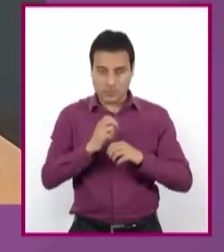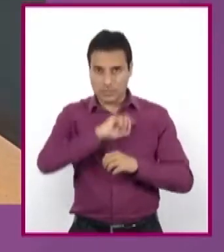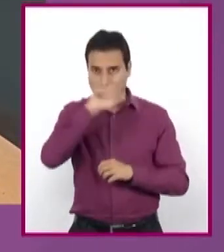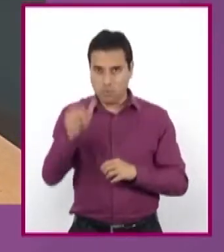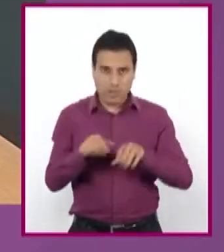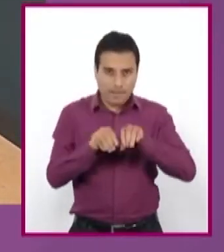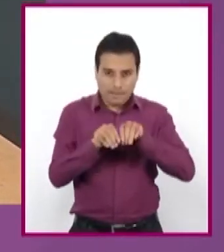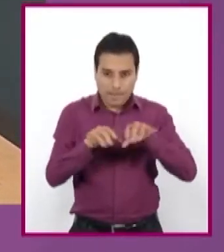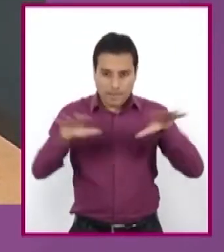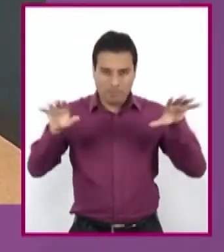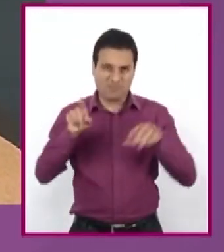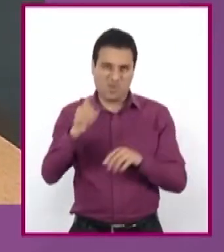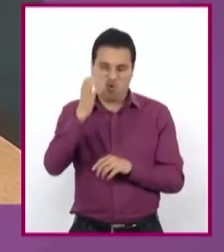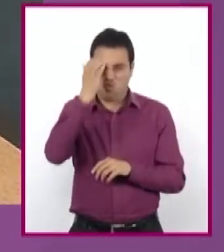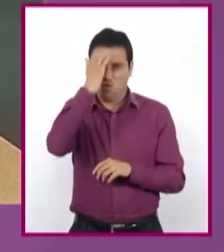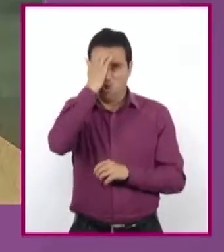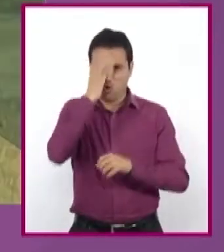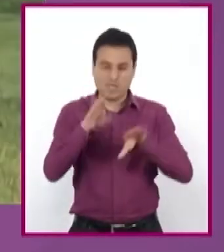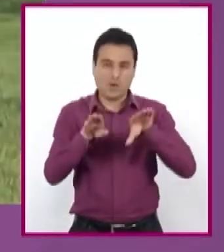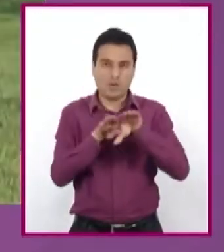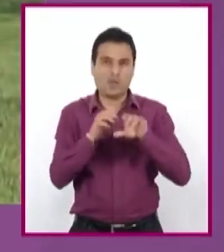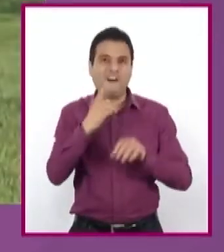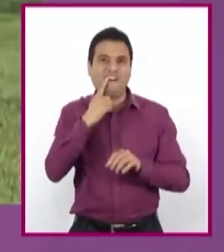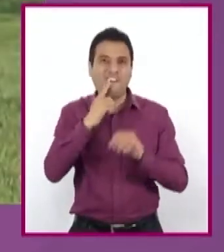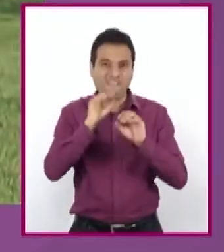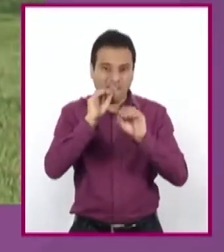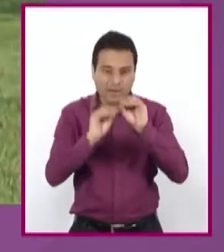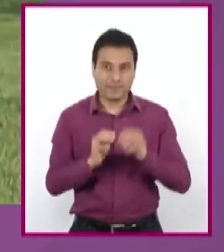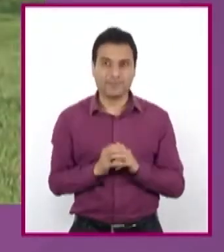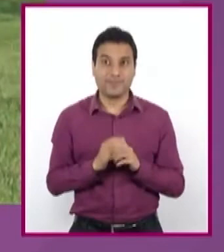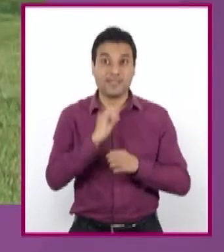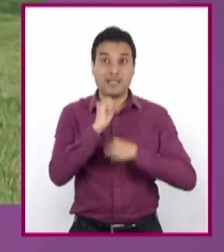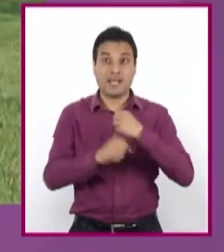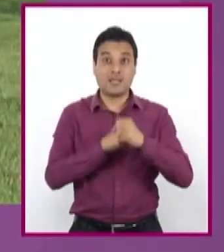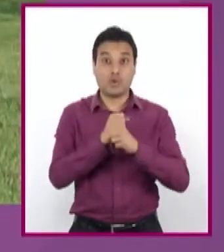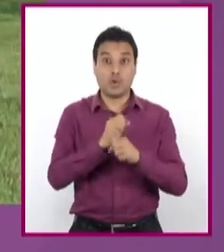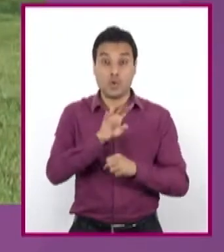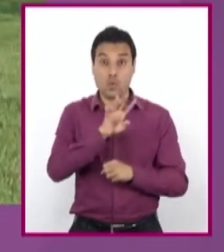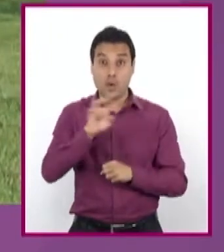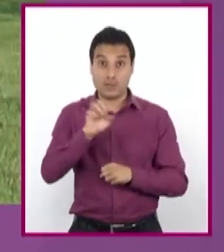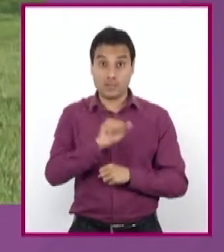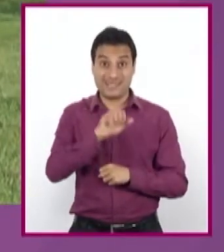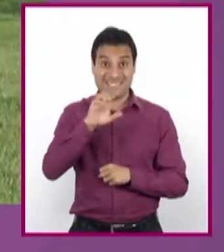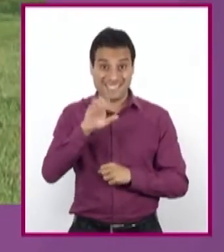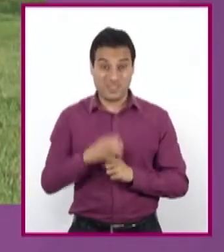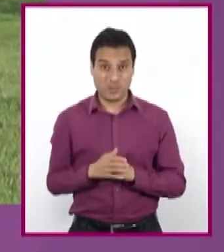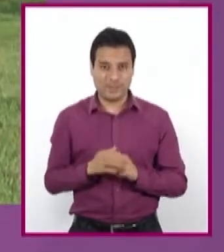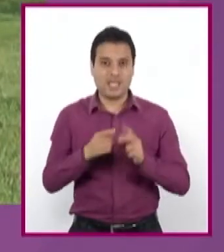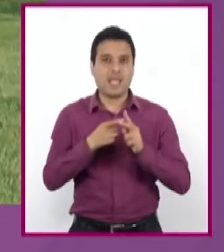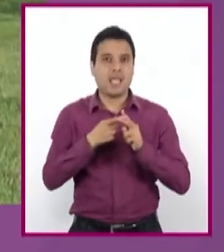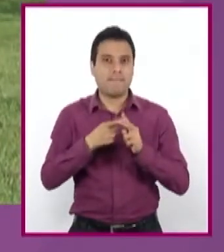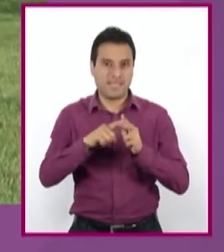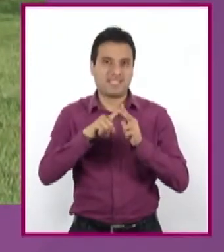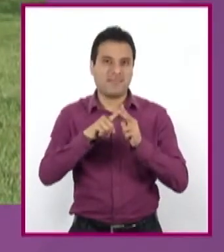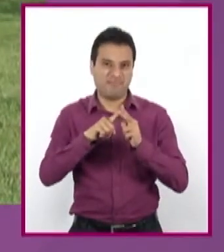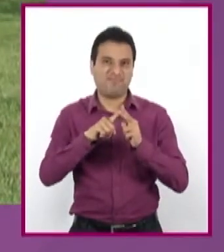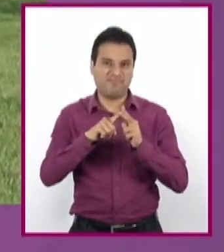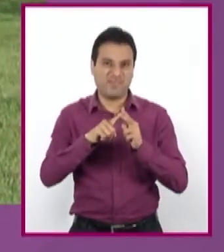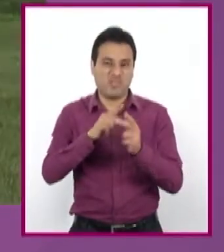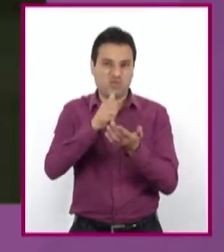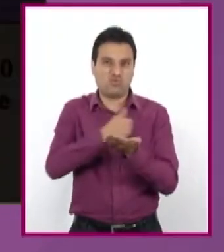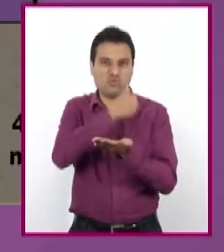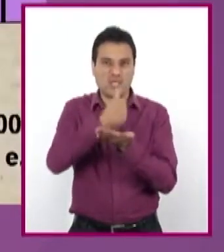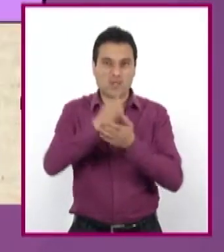su habilidad para moldear la cerámica. Hacia el año 400 antes de nuestra era comenzó el declive de los centros